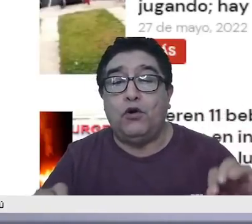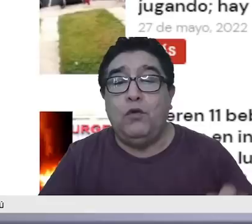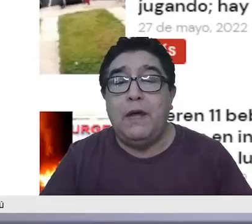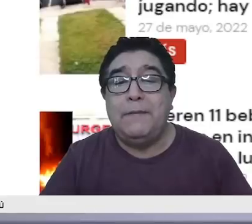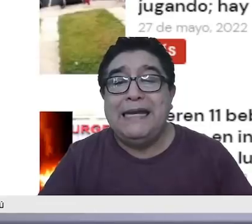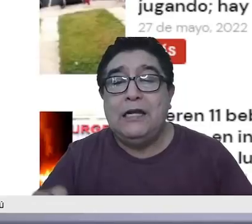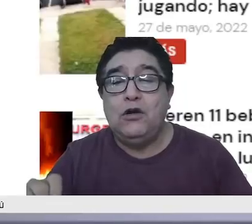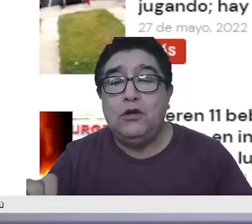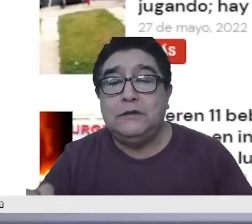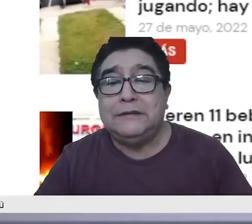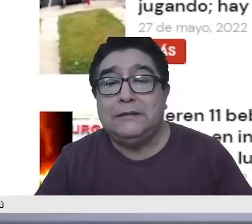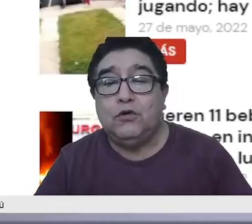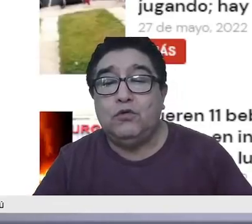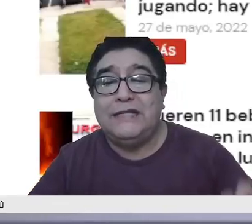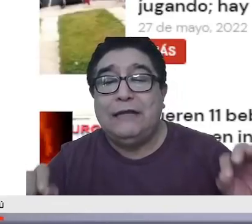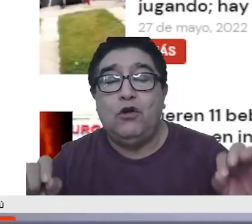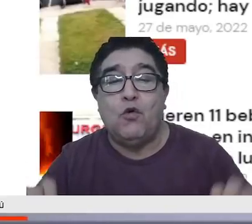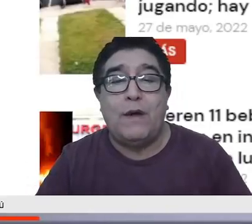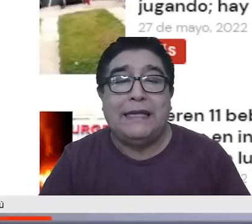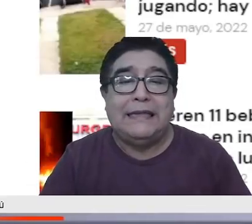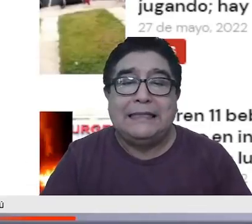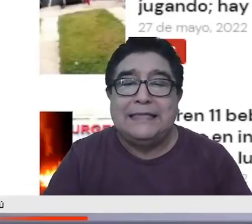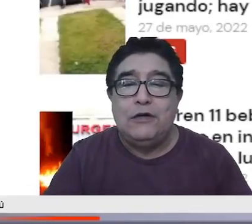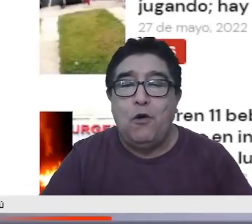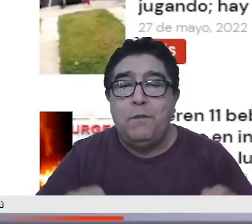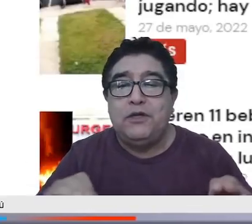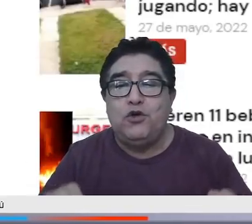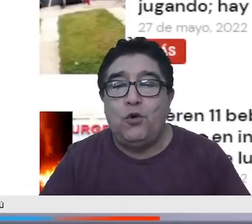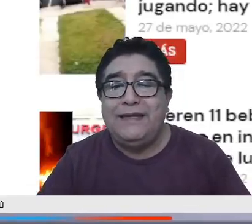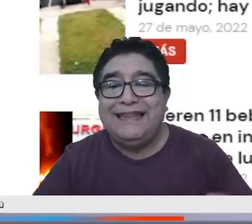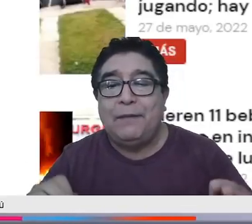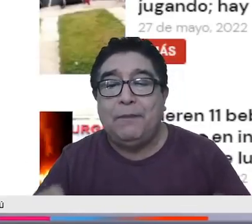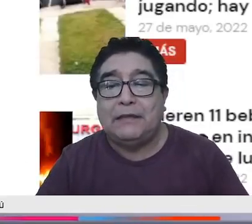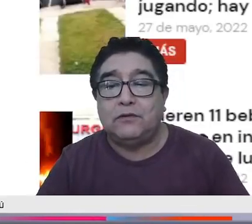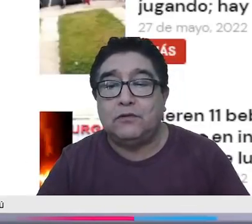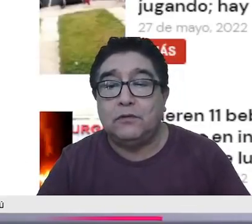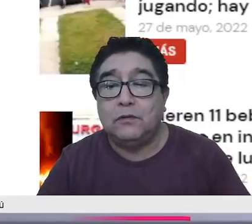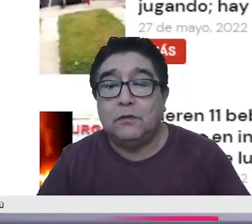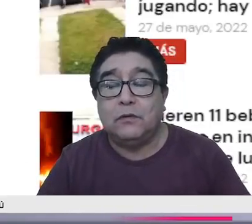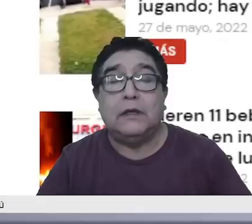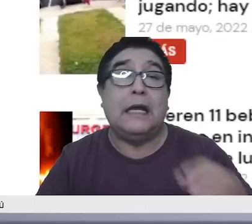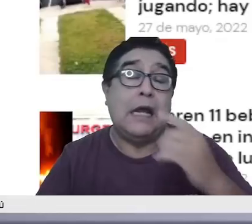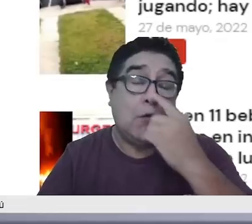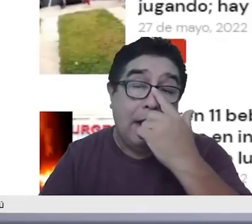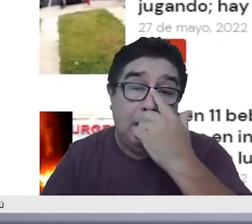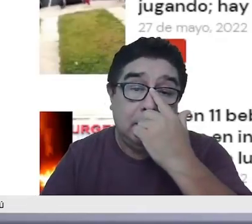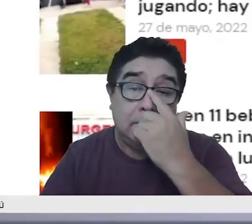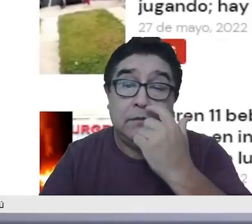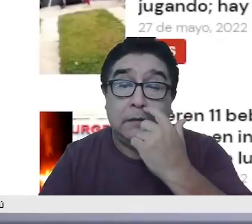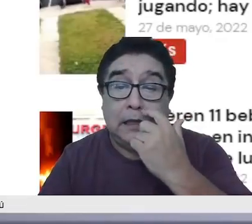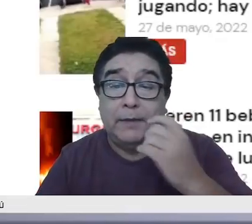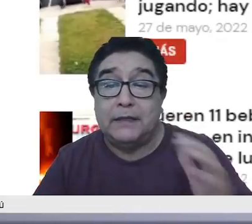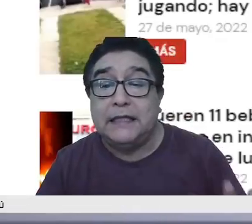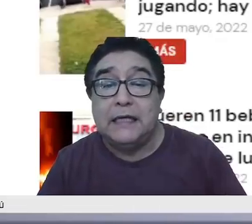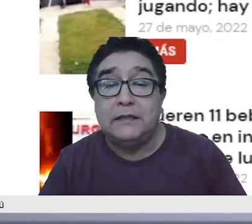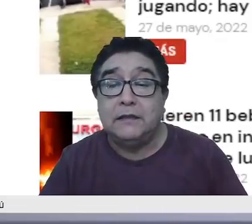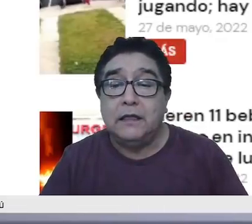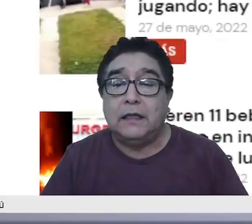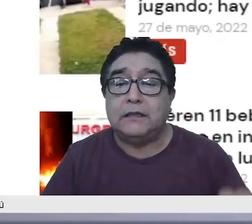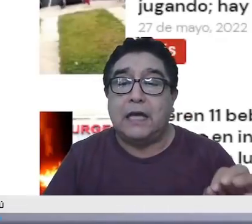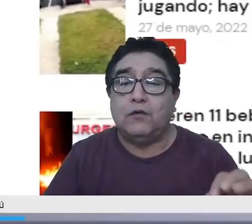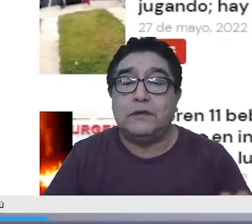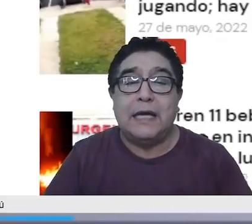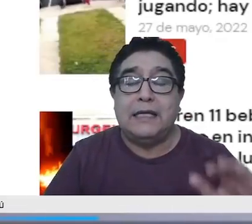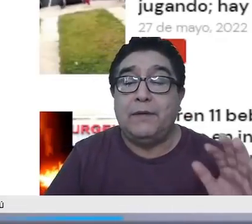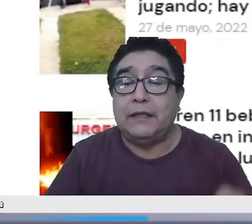por 9.145 millones de pesos Que la cual, déjenme decirles,